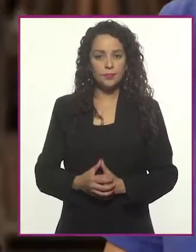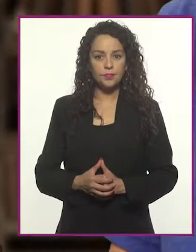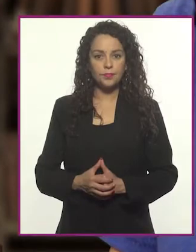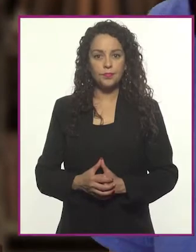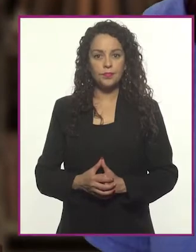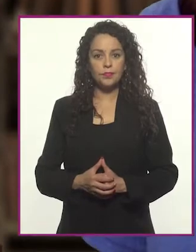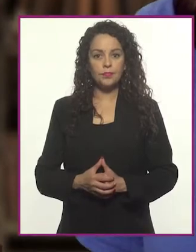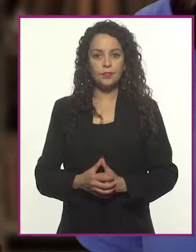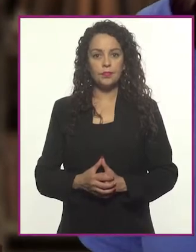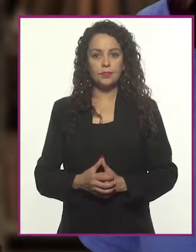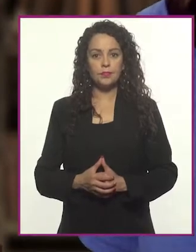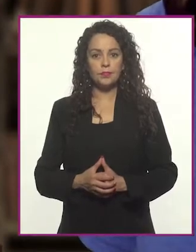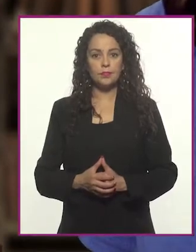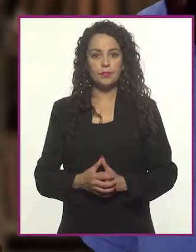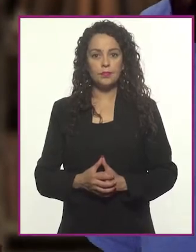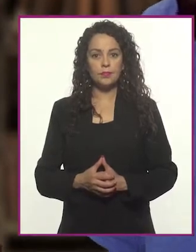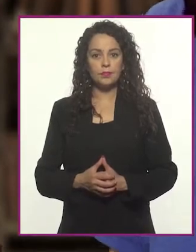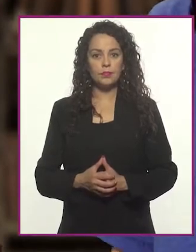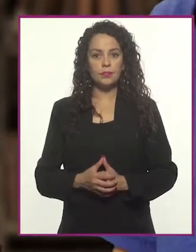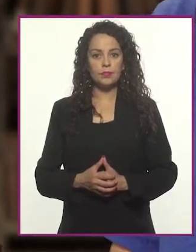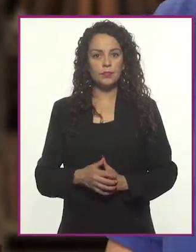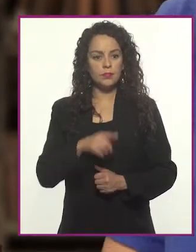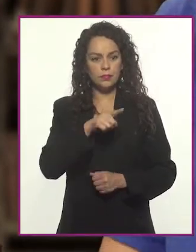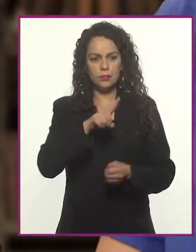Se habían ido a entradas extra.